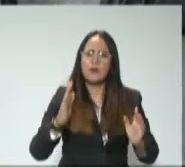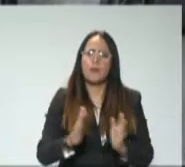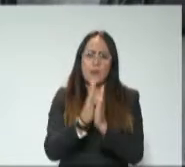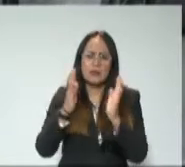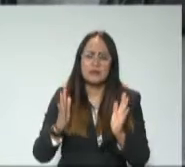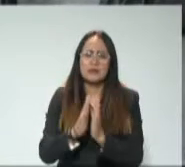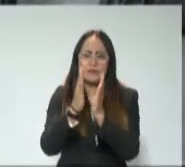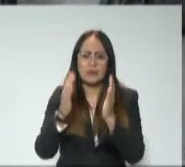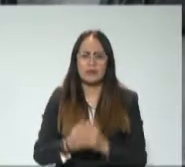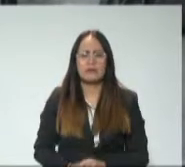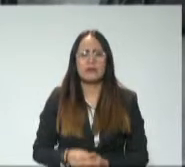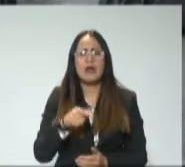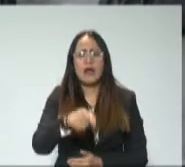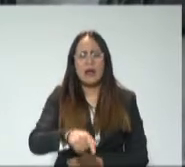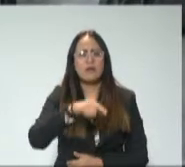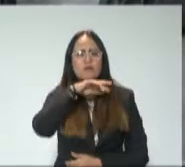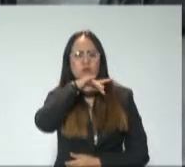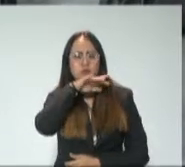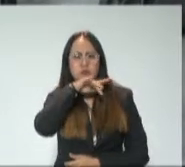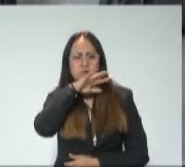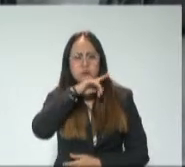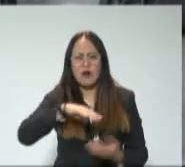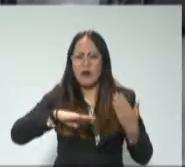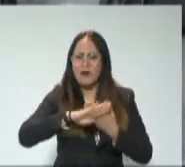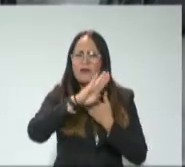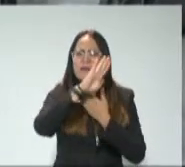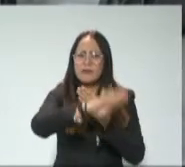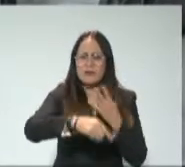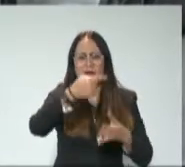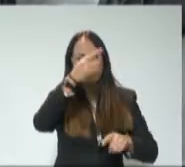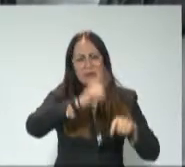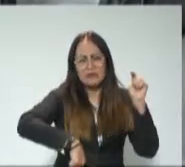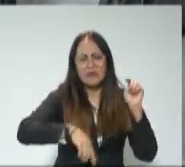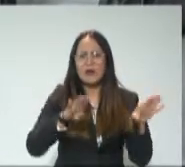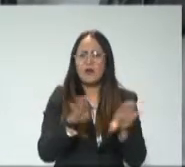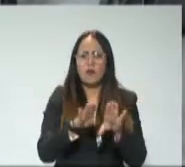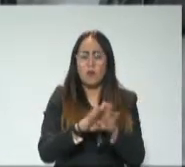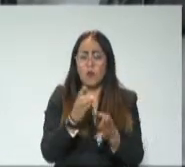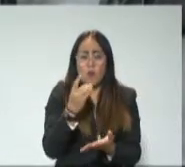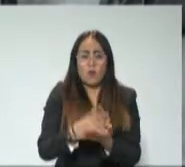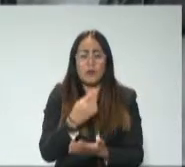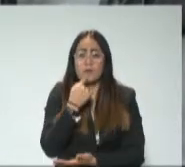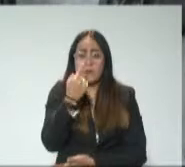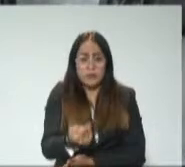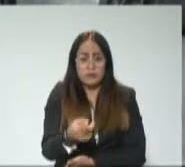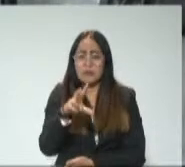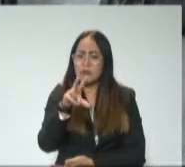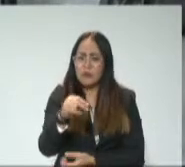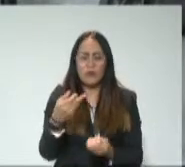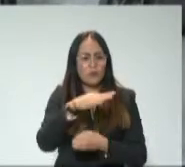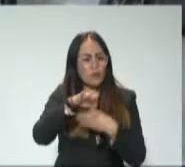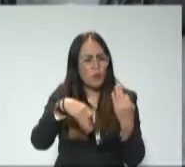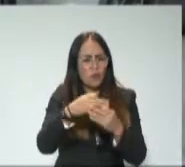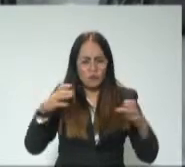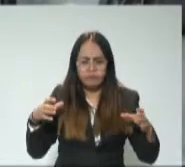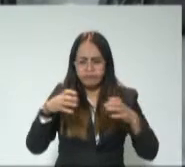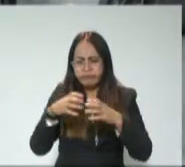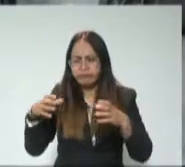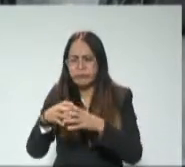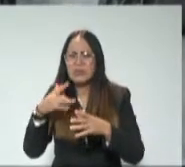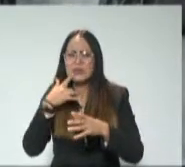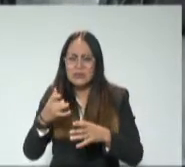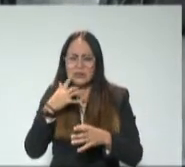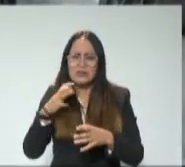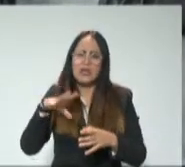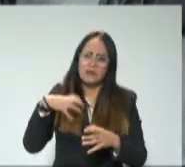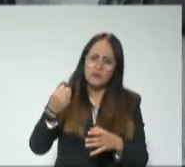corrupción desafortunadamente no puede ser solo voluntarista puesto que requiere de esfuerzos de acción colectiva en donde la información